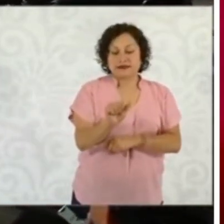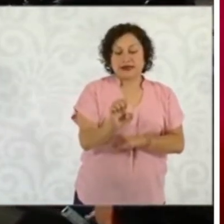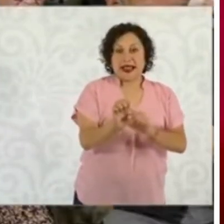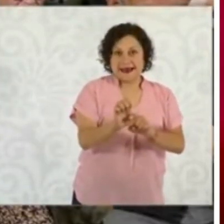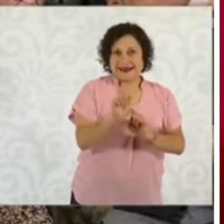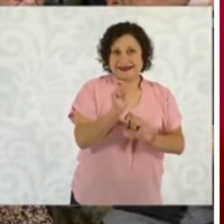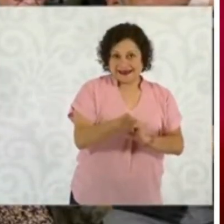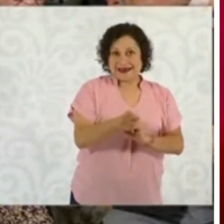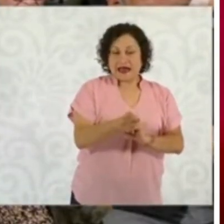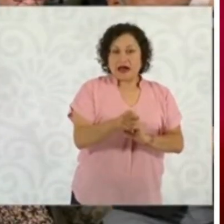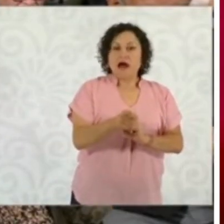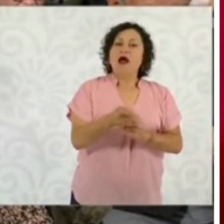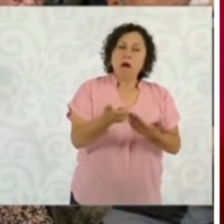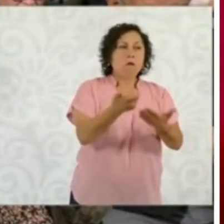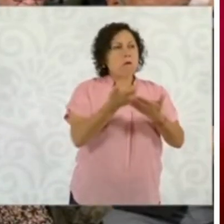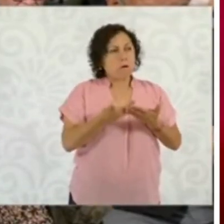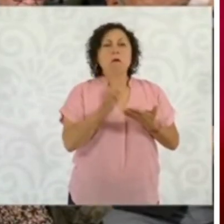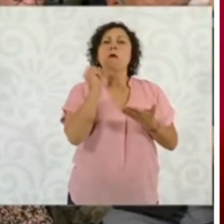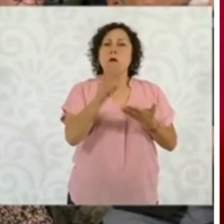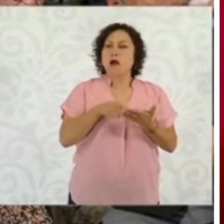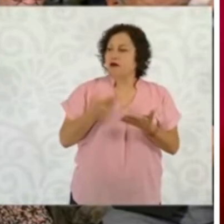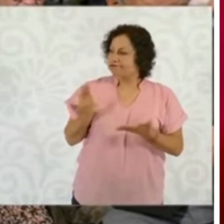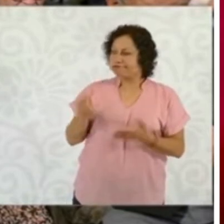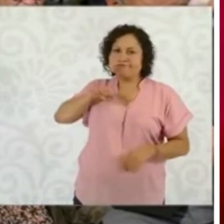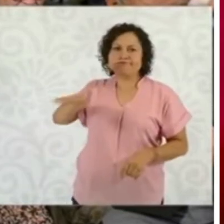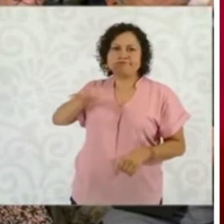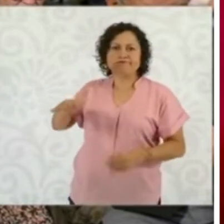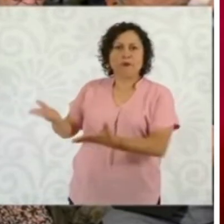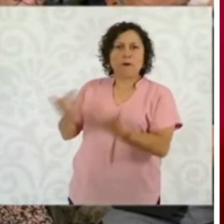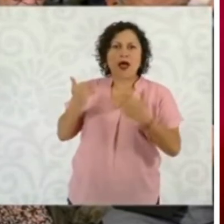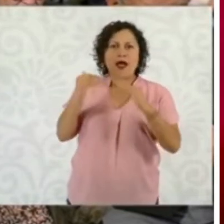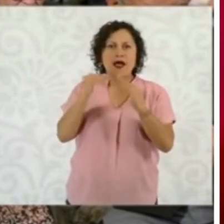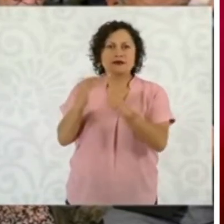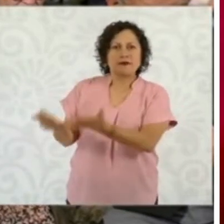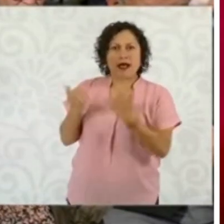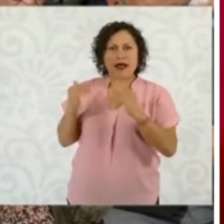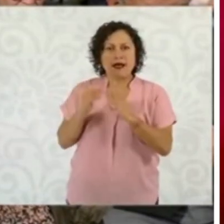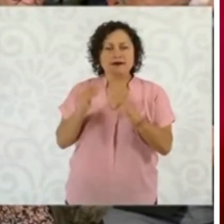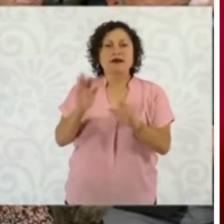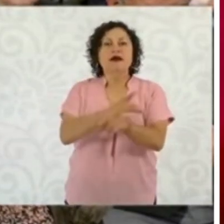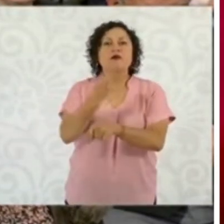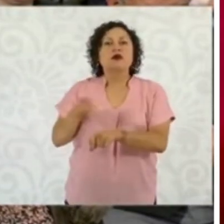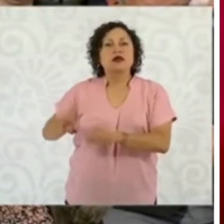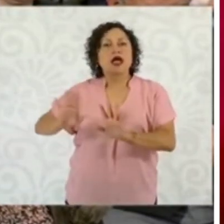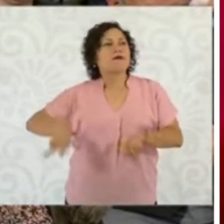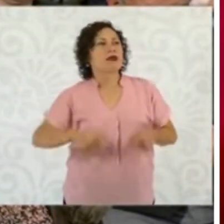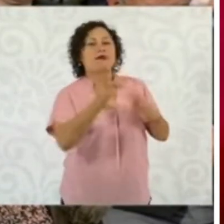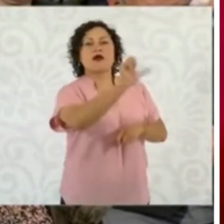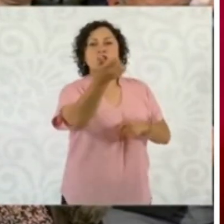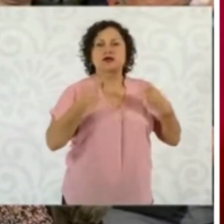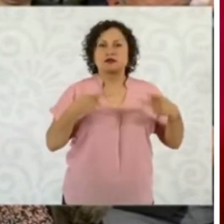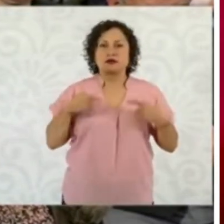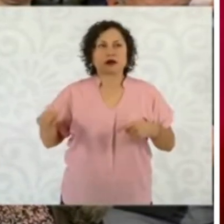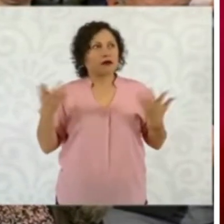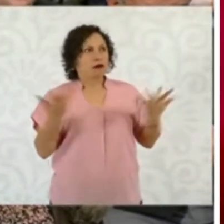de Administración y Enajenación de Bienes, entonces empezó a requerir esas viviendas porque ya las estaba adjudicando en venta a otras personas. Hace también